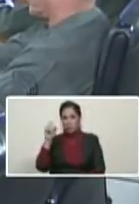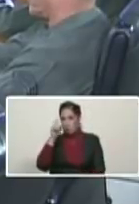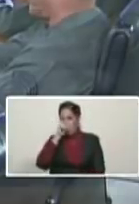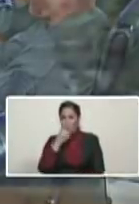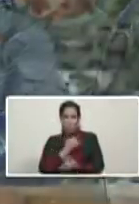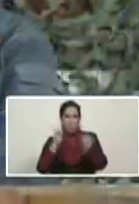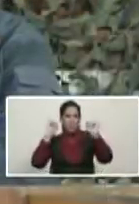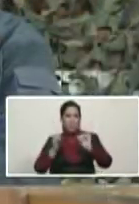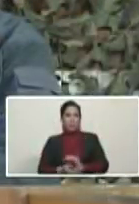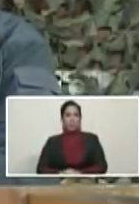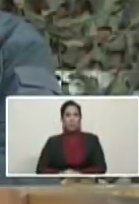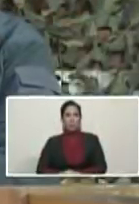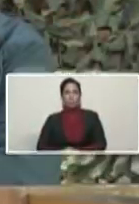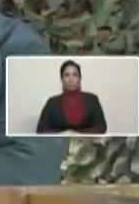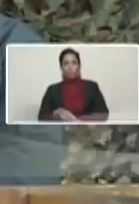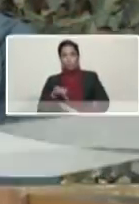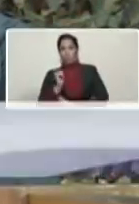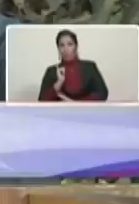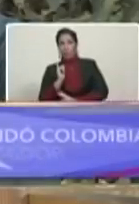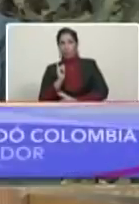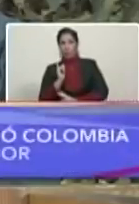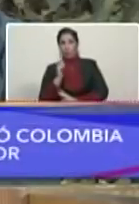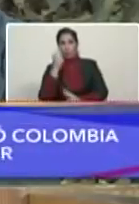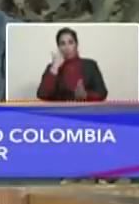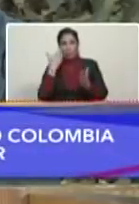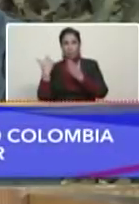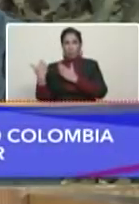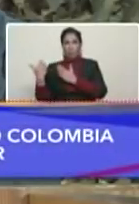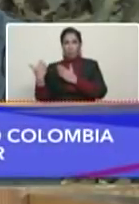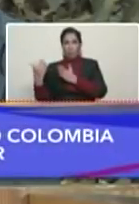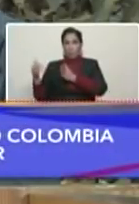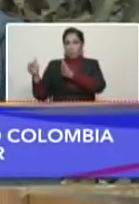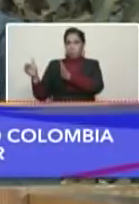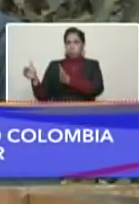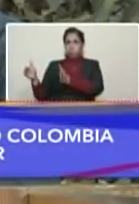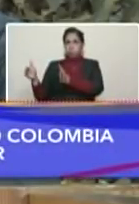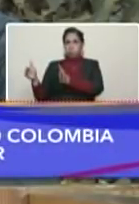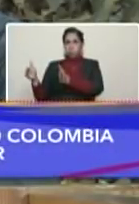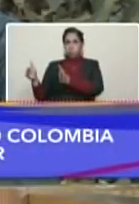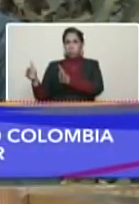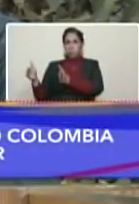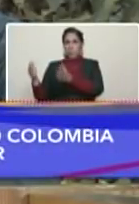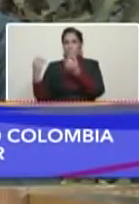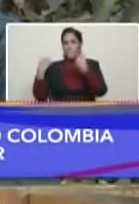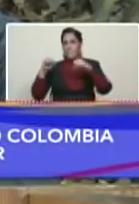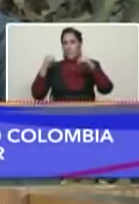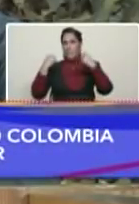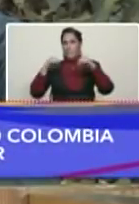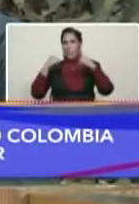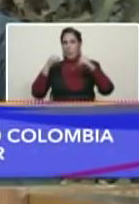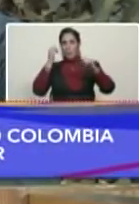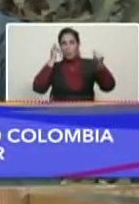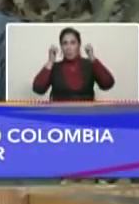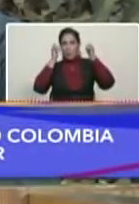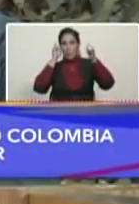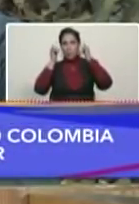marco, aquí tengo, como ustedes han podido ver a mi lado, nos estamos preparando para la conmemoración